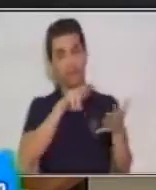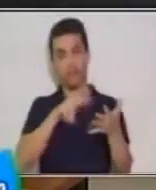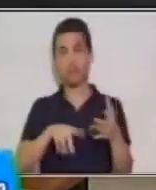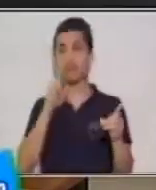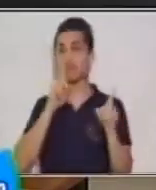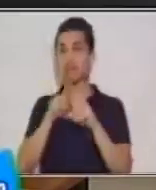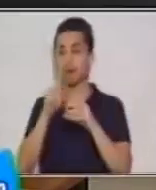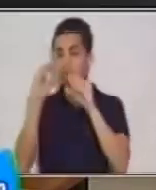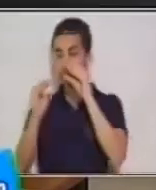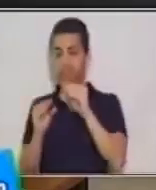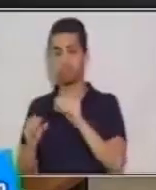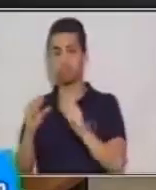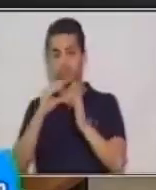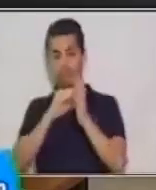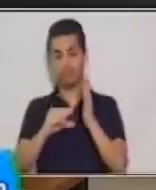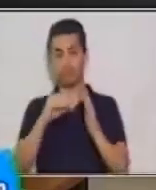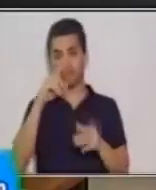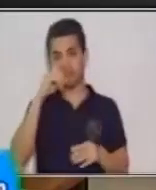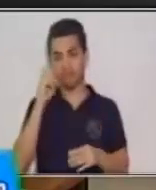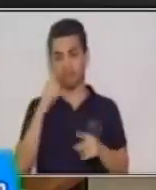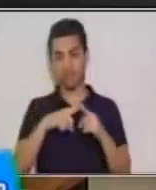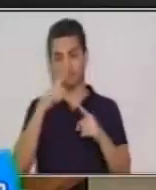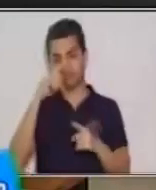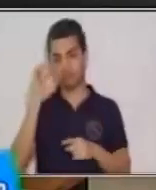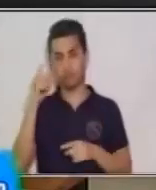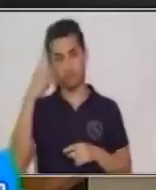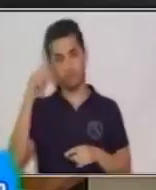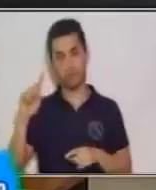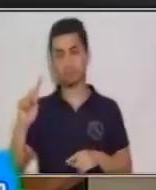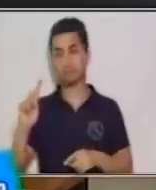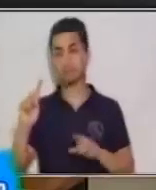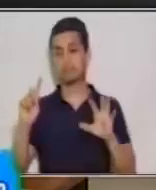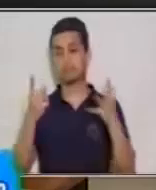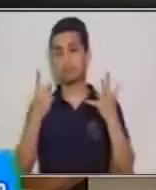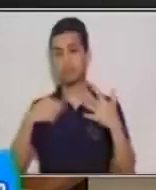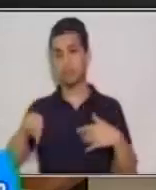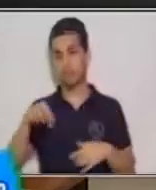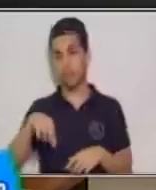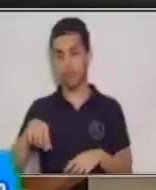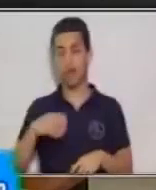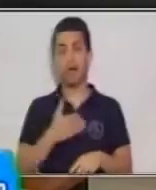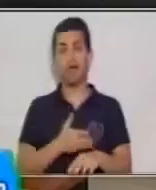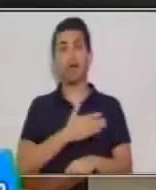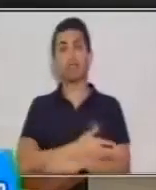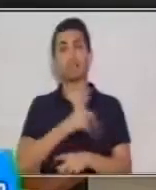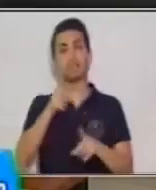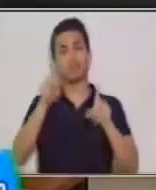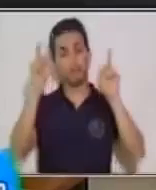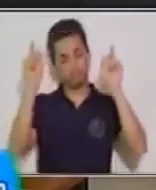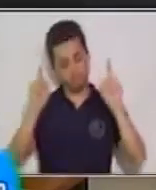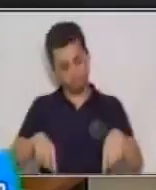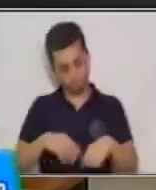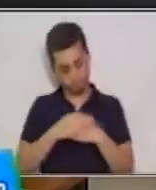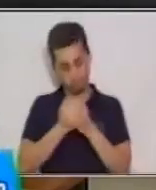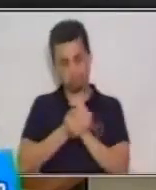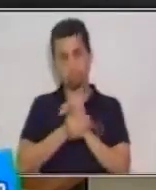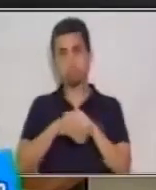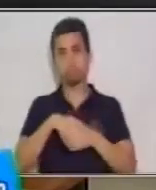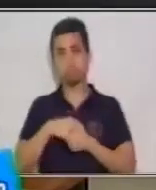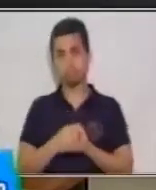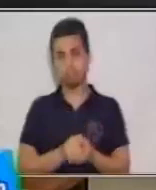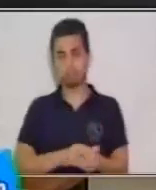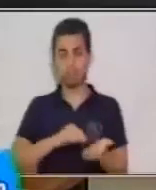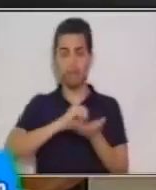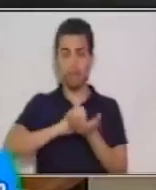área de comunicación y lenguaje de sexto primaria. Antes de iniciar, recuerda lavar tus manos constantemente con agua y